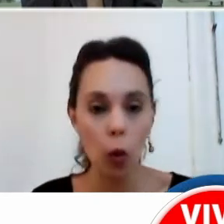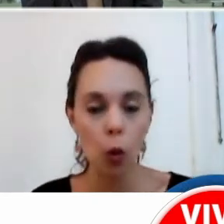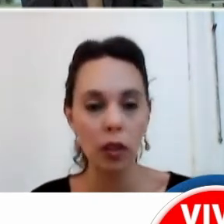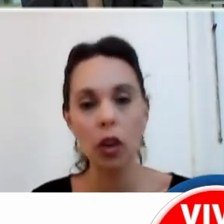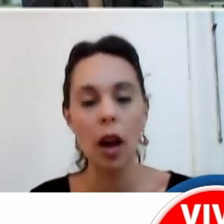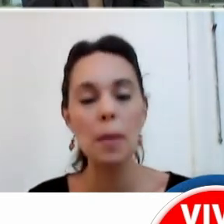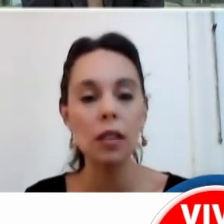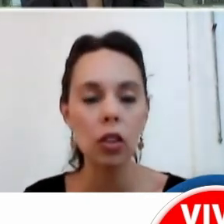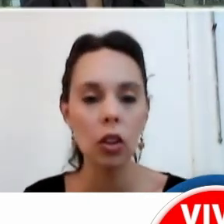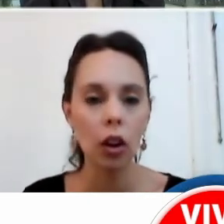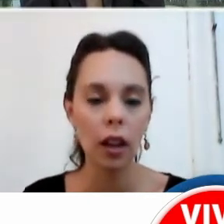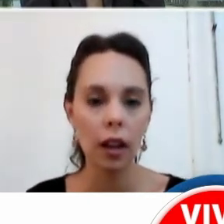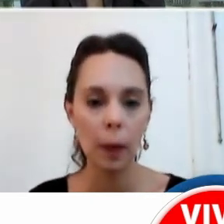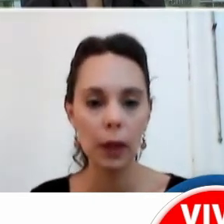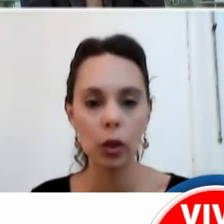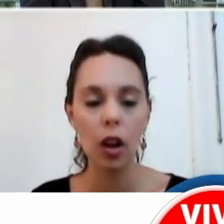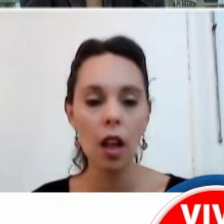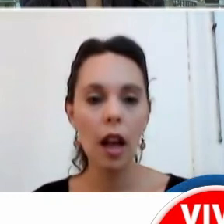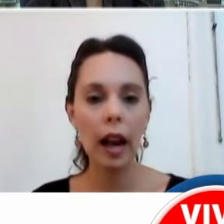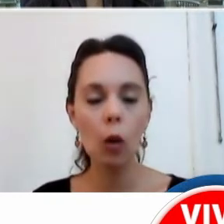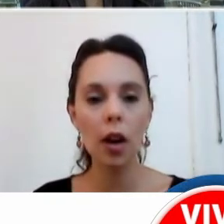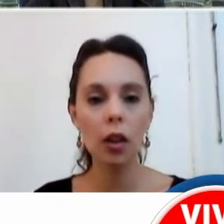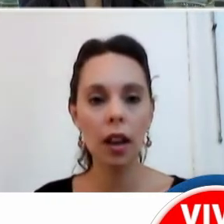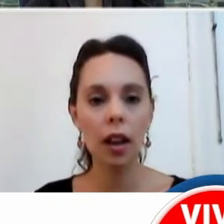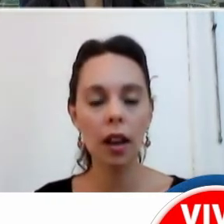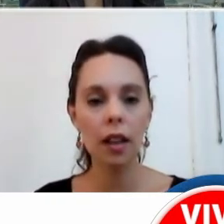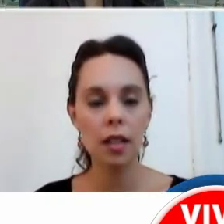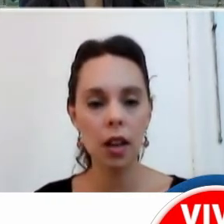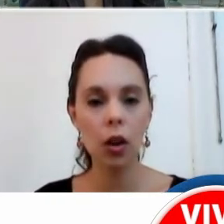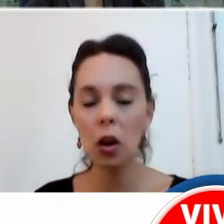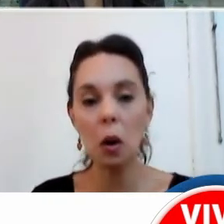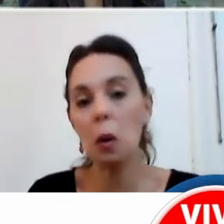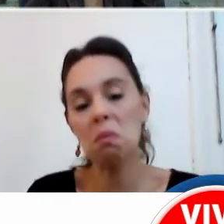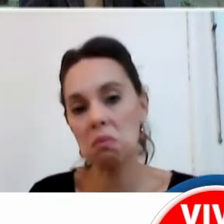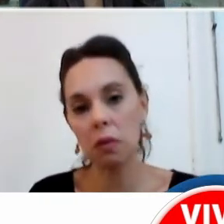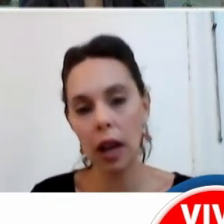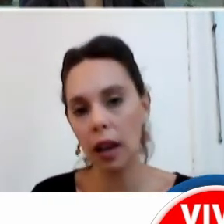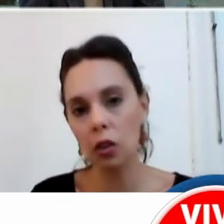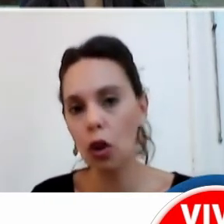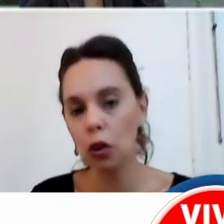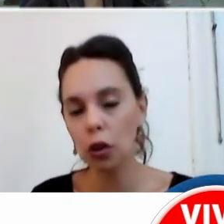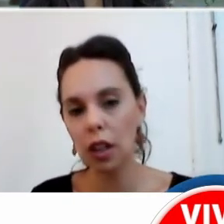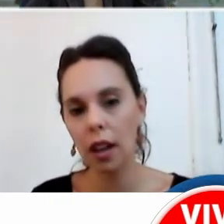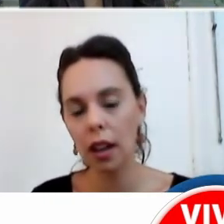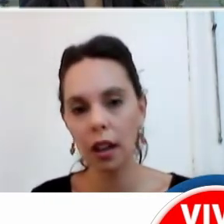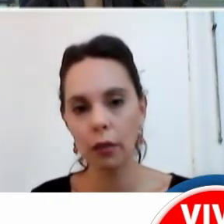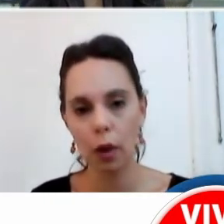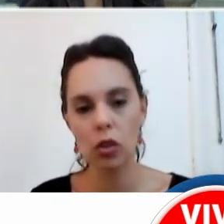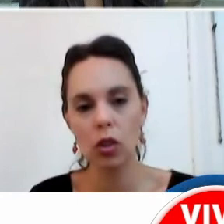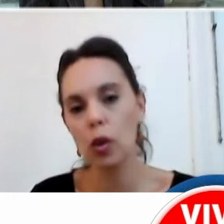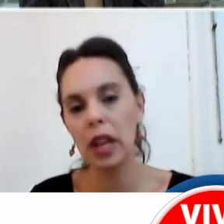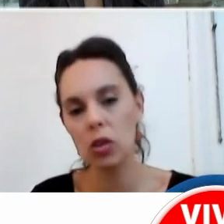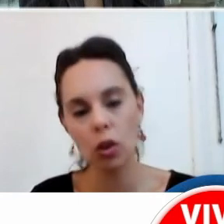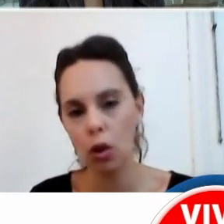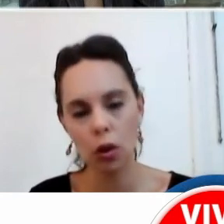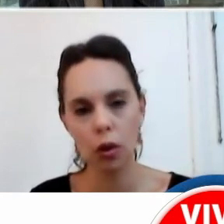puso algún cuestionamiento respecto al acuerdo que se llegó o no tiene